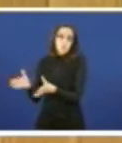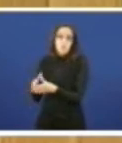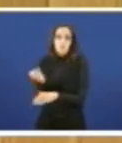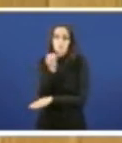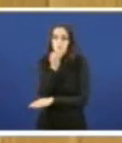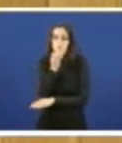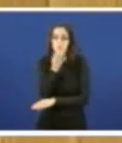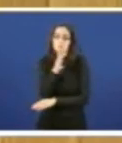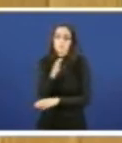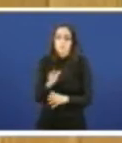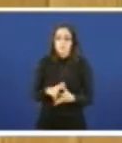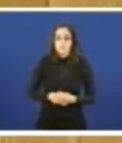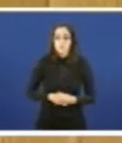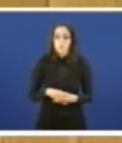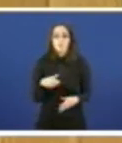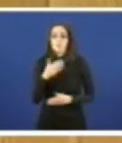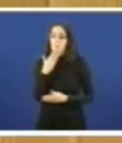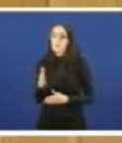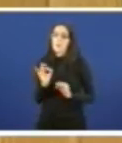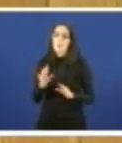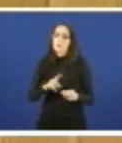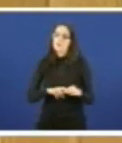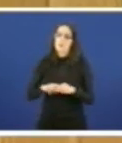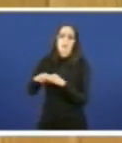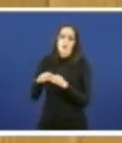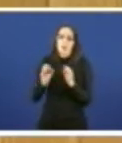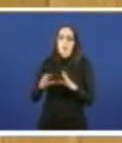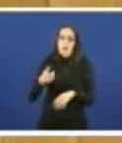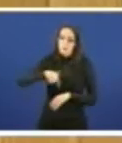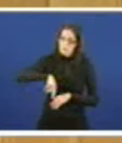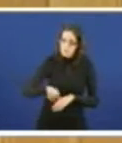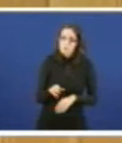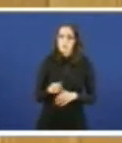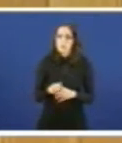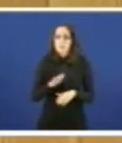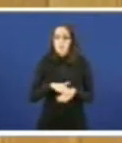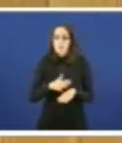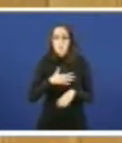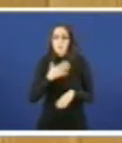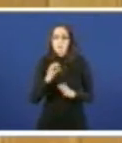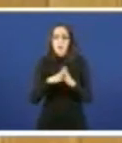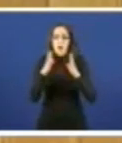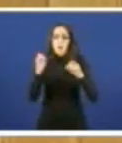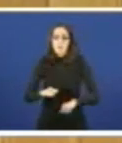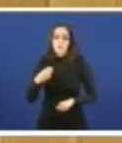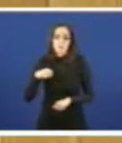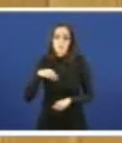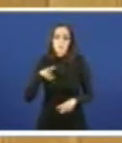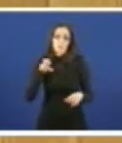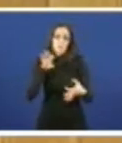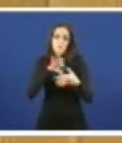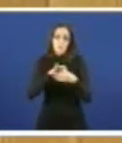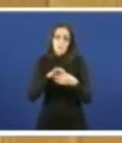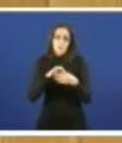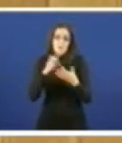Socialista o mismo esforzo solidario, a mesma altura de miras para chegar a un acordo con esta iniciativa.